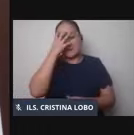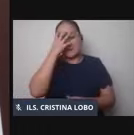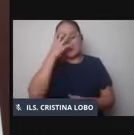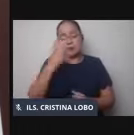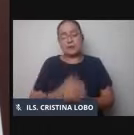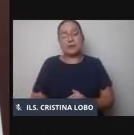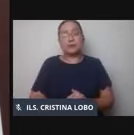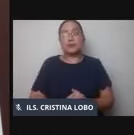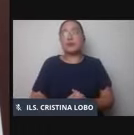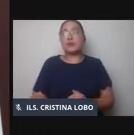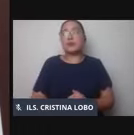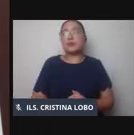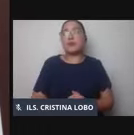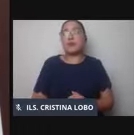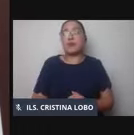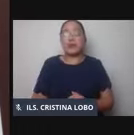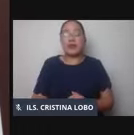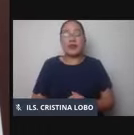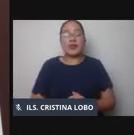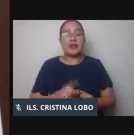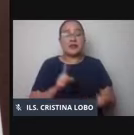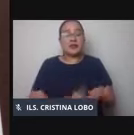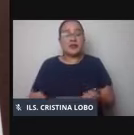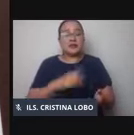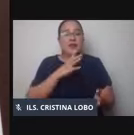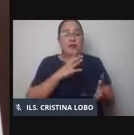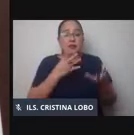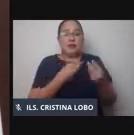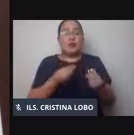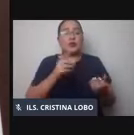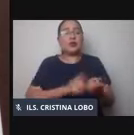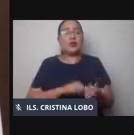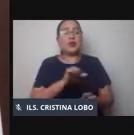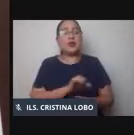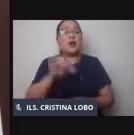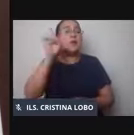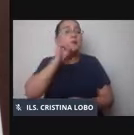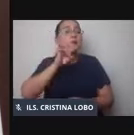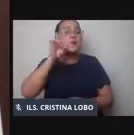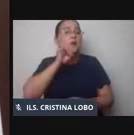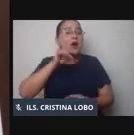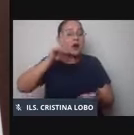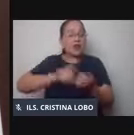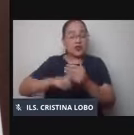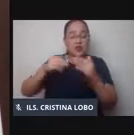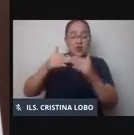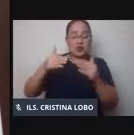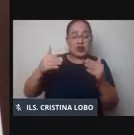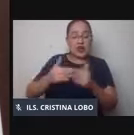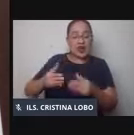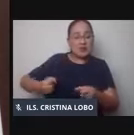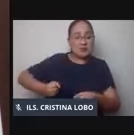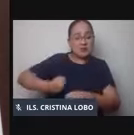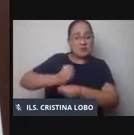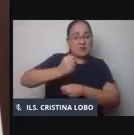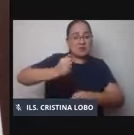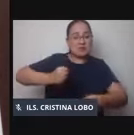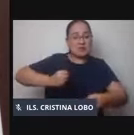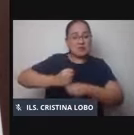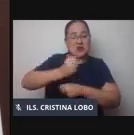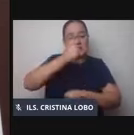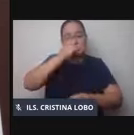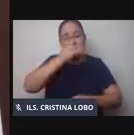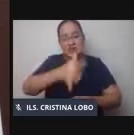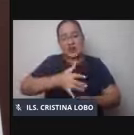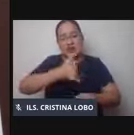muchas de las situaciones, por ejemplo, de las mujeres que son violentadas en el hogar, ¿no? Que sufren violencia